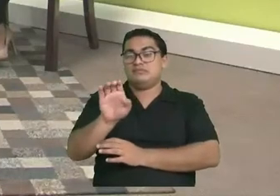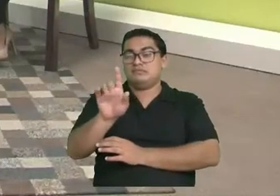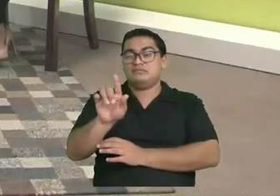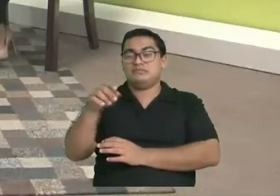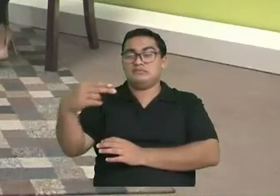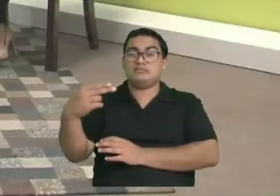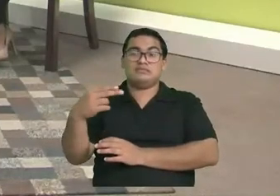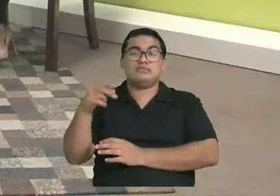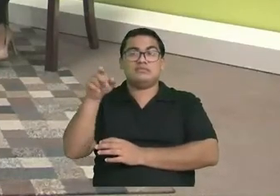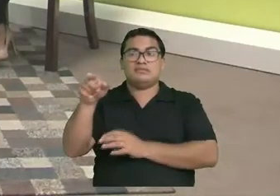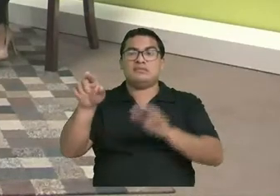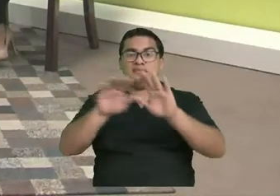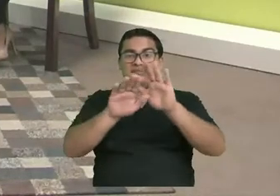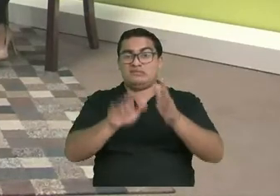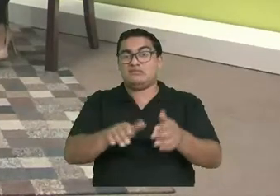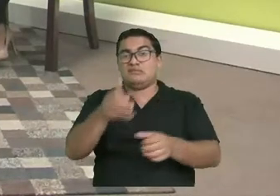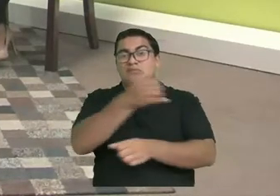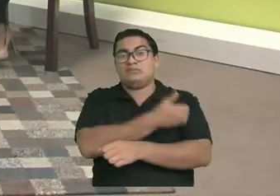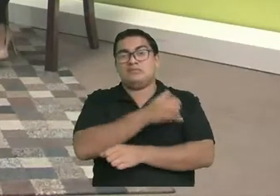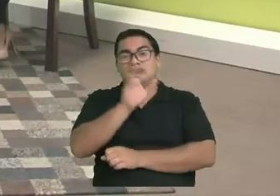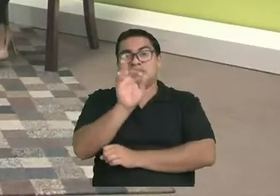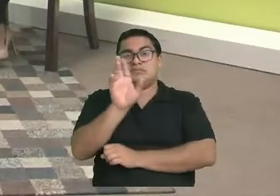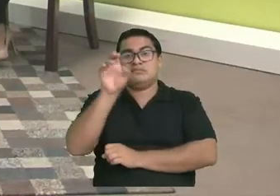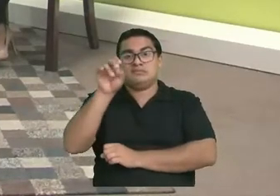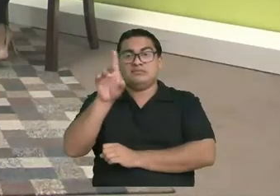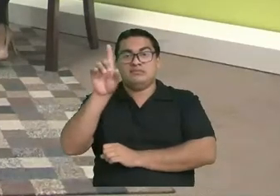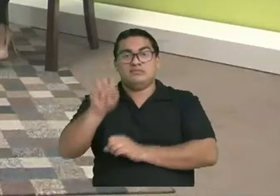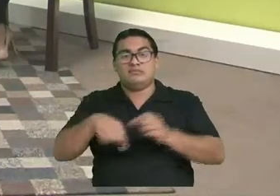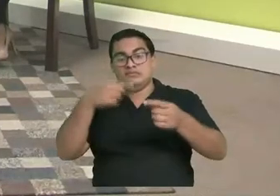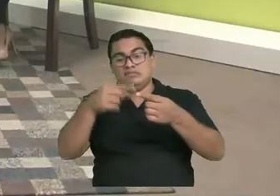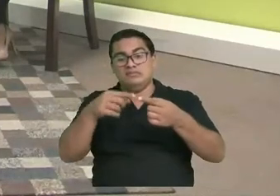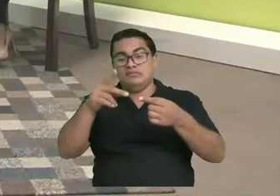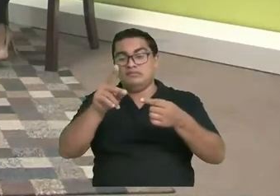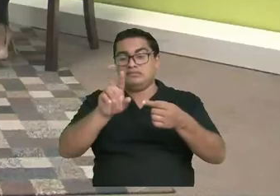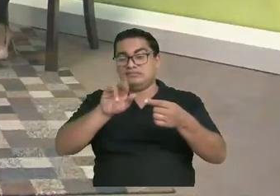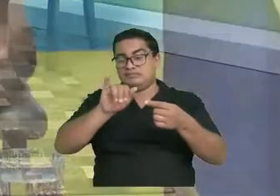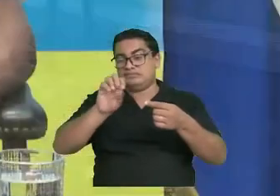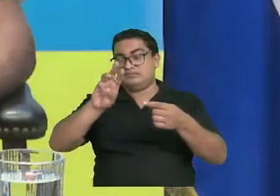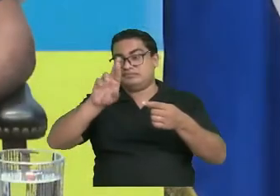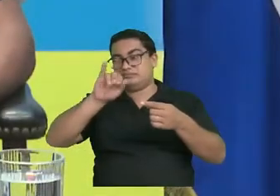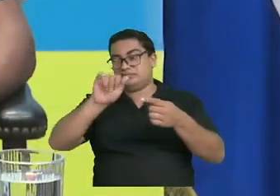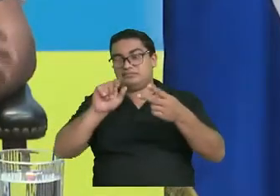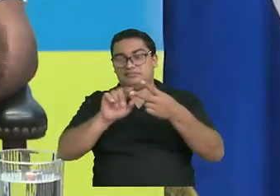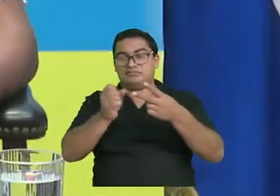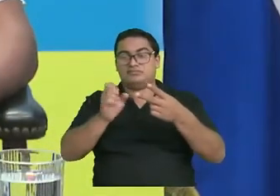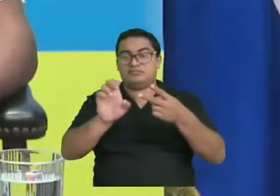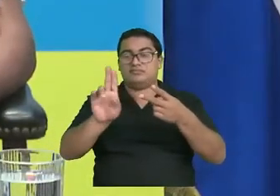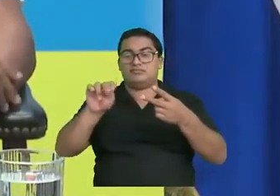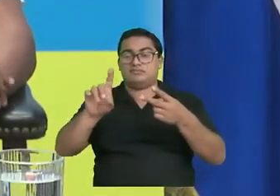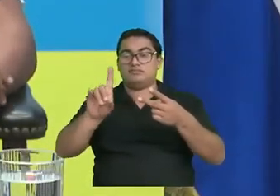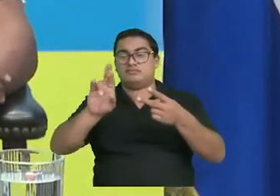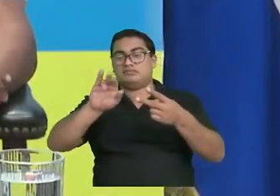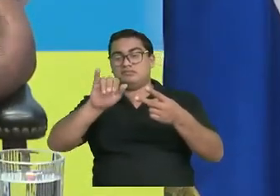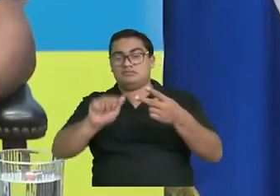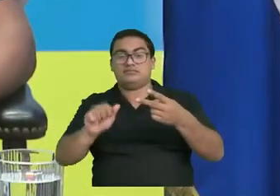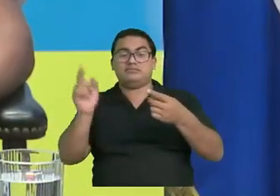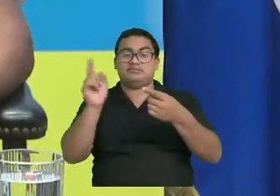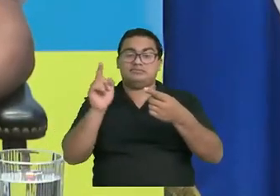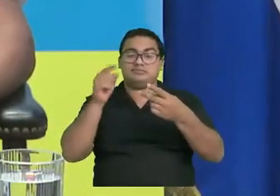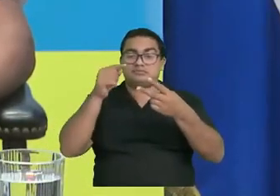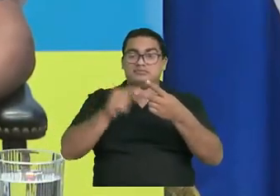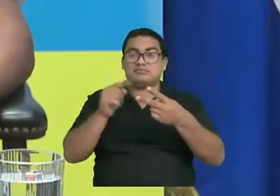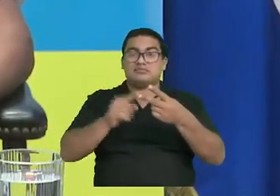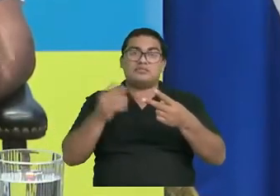del Hospital Fernando Vélez Pai, que hay dos manifestaciones, una primaria y una secundaria. La secundaria tiene que ver